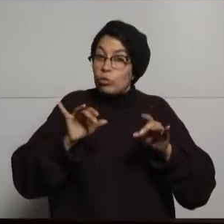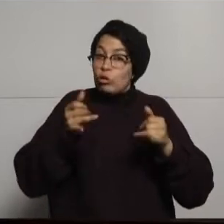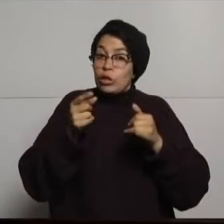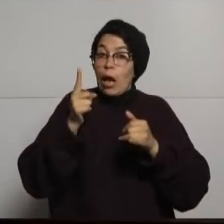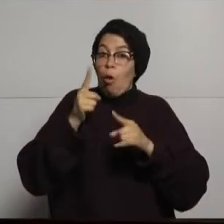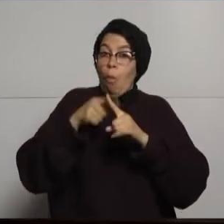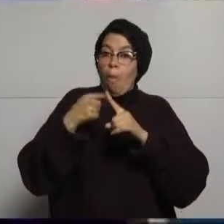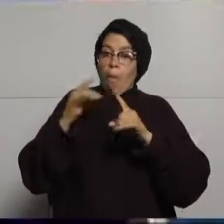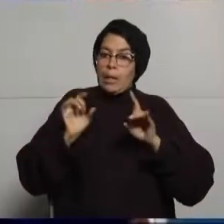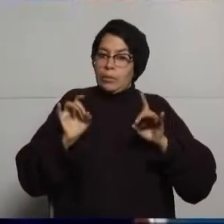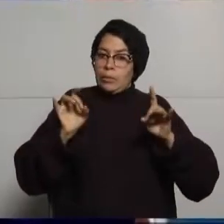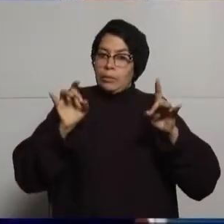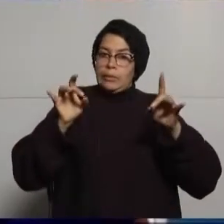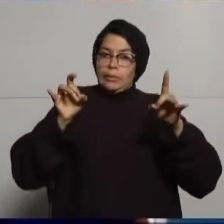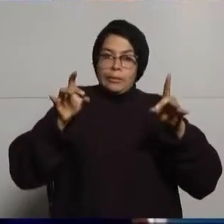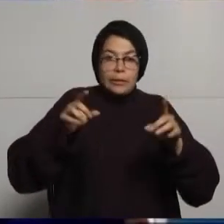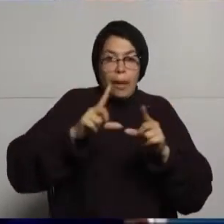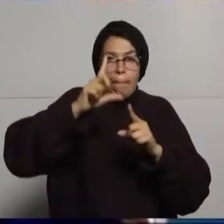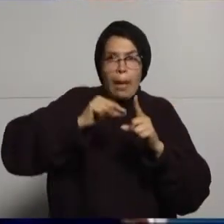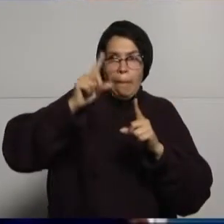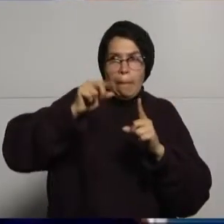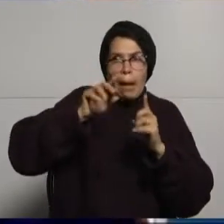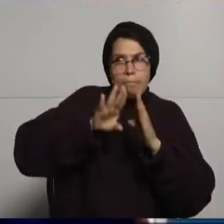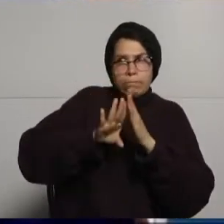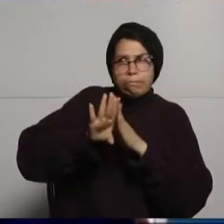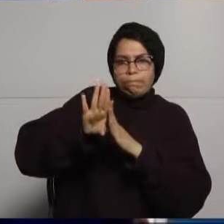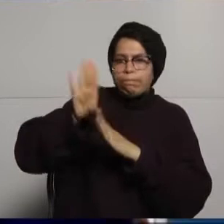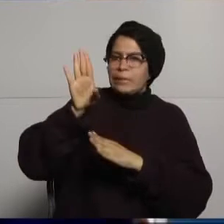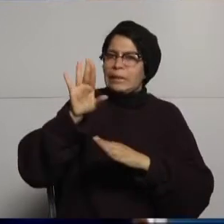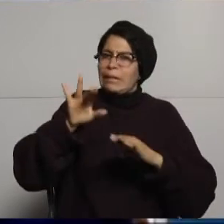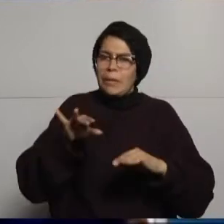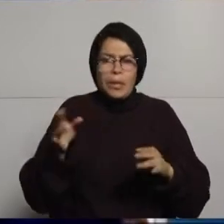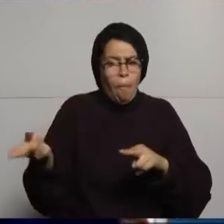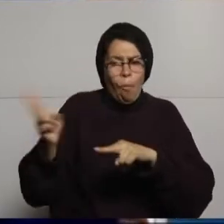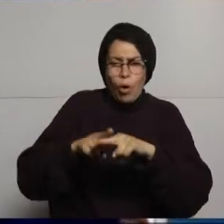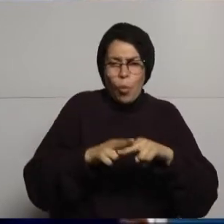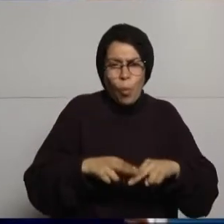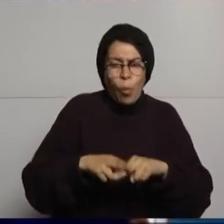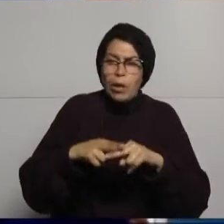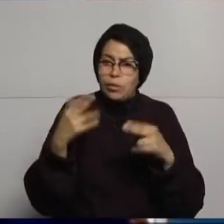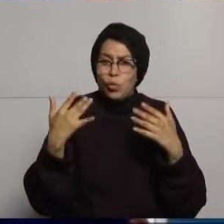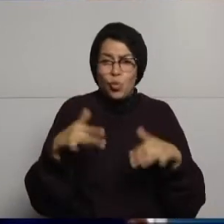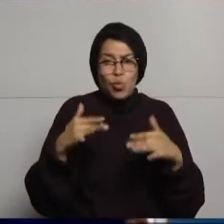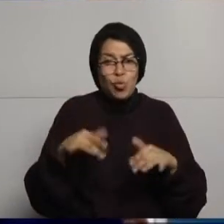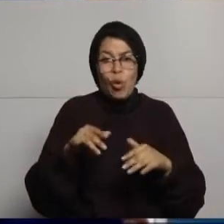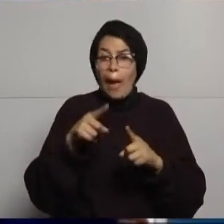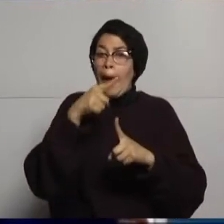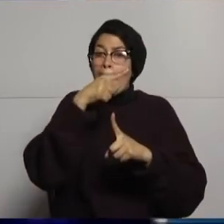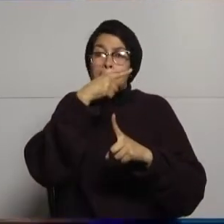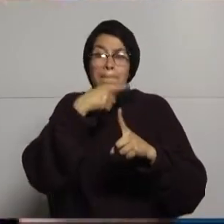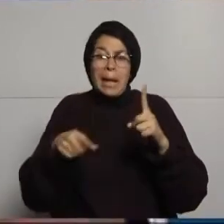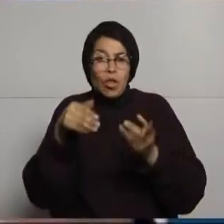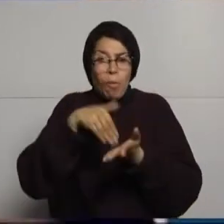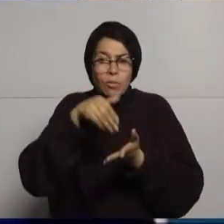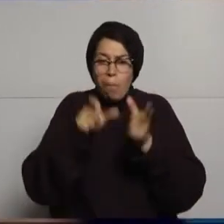picos fuertes, vamos en unos 15.000 muertos en un país de 50 millones de habitantes, con más de medio millón de personas contagiadas ya efectivamente,